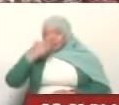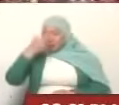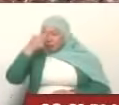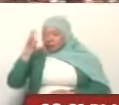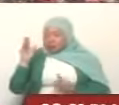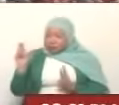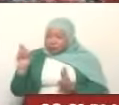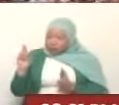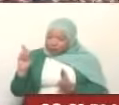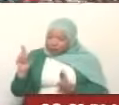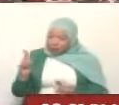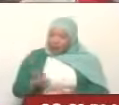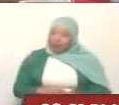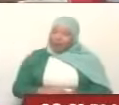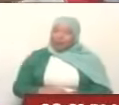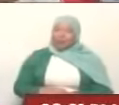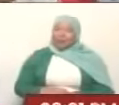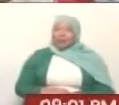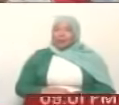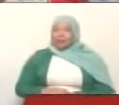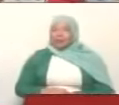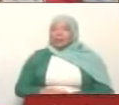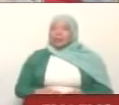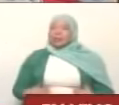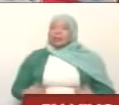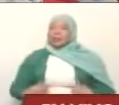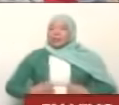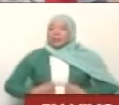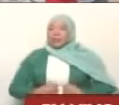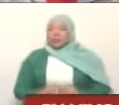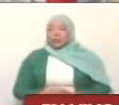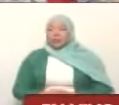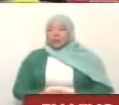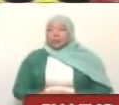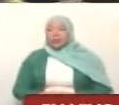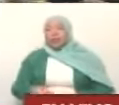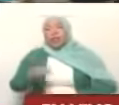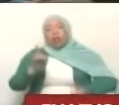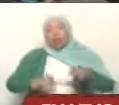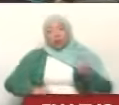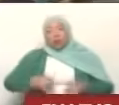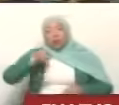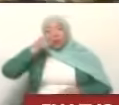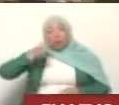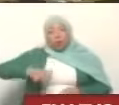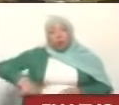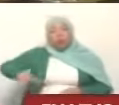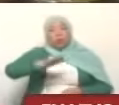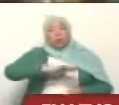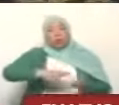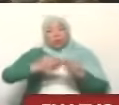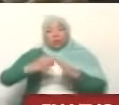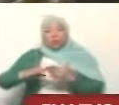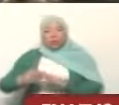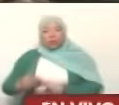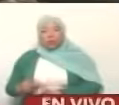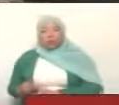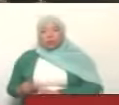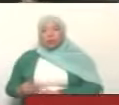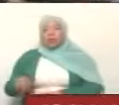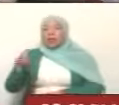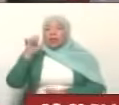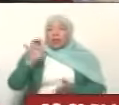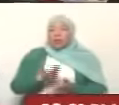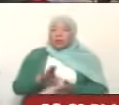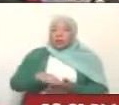también en los procesos paralelos que van en los barrios, en las comunidades, en las